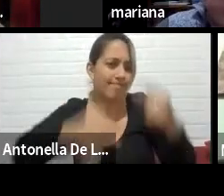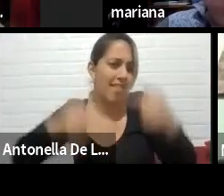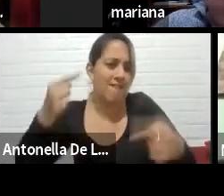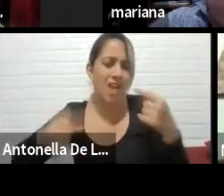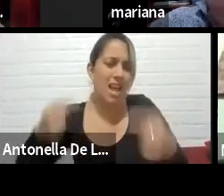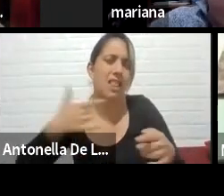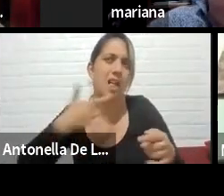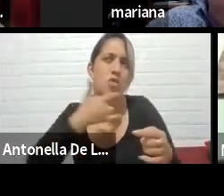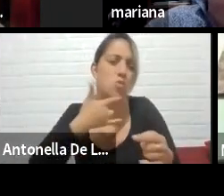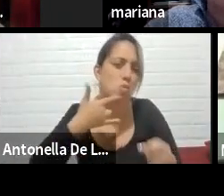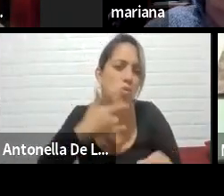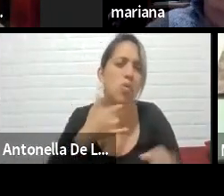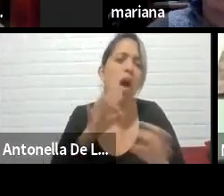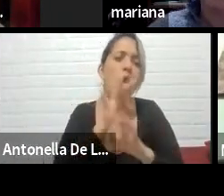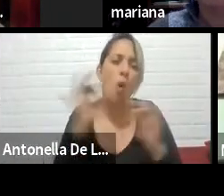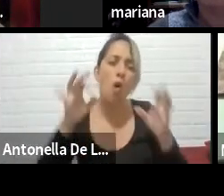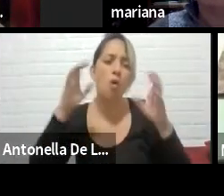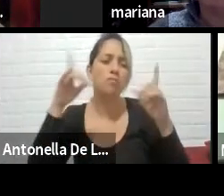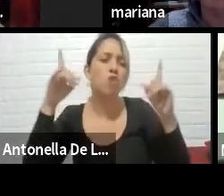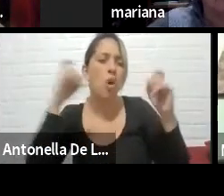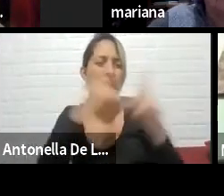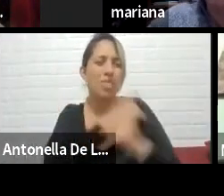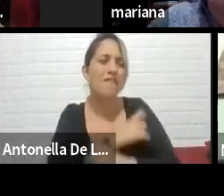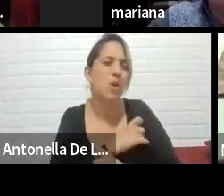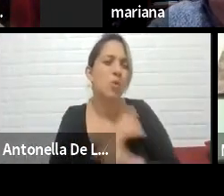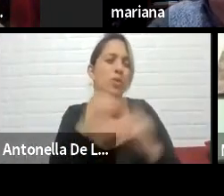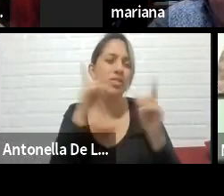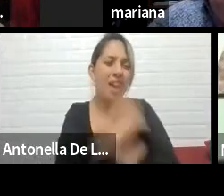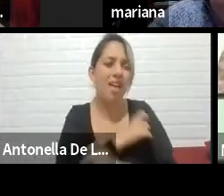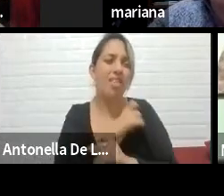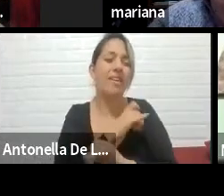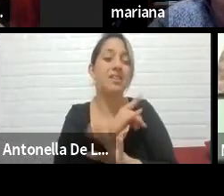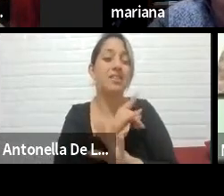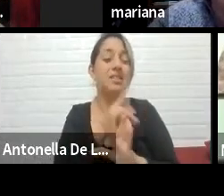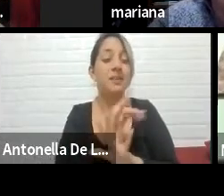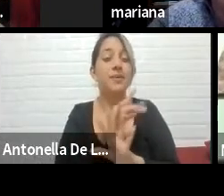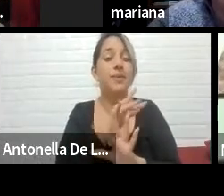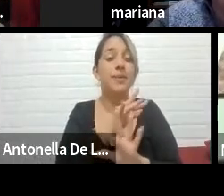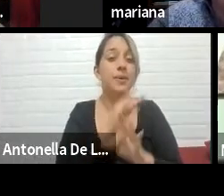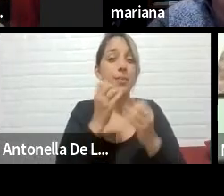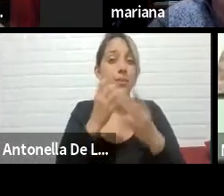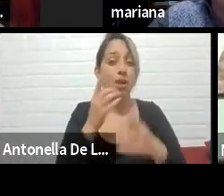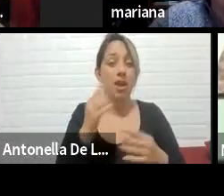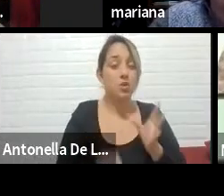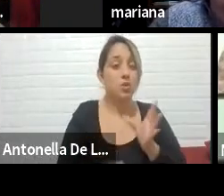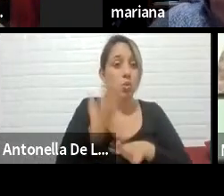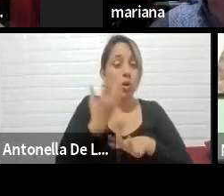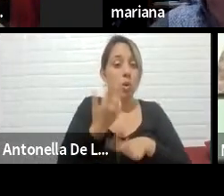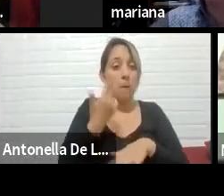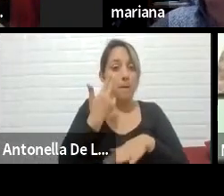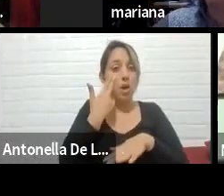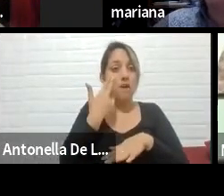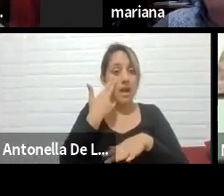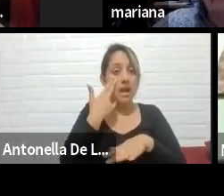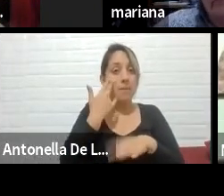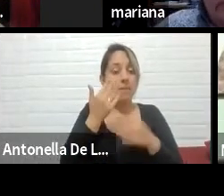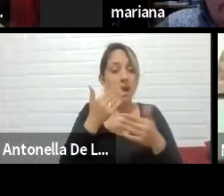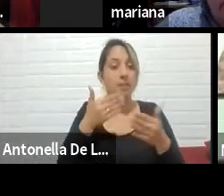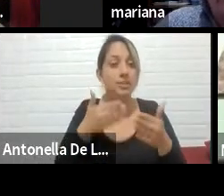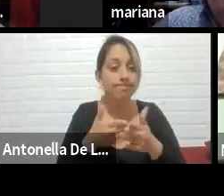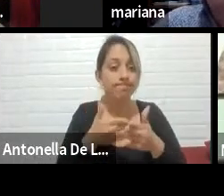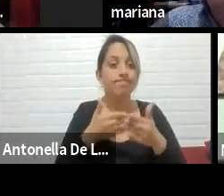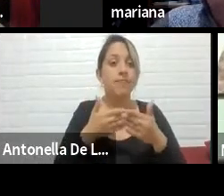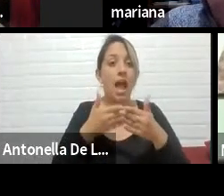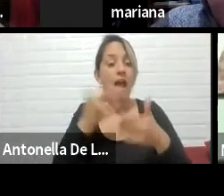digamos, complicaciones que aparecen a la hora de empezar a resolver un problema. Siempre decimos que lo importante es que